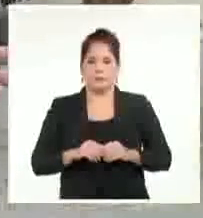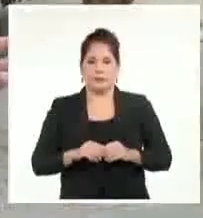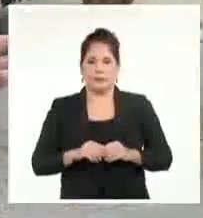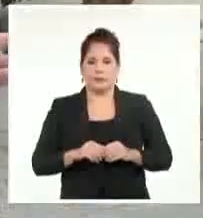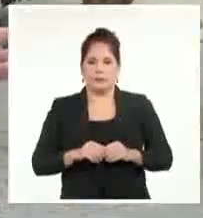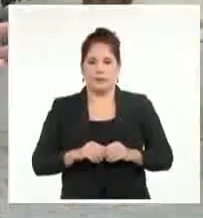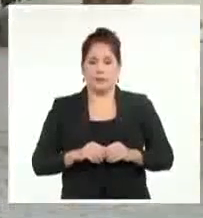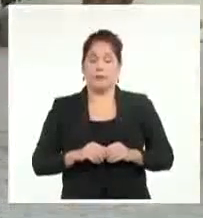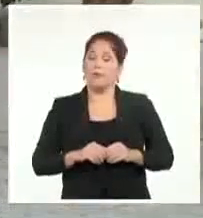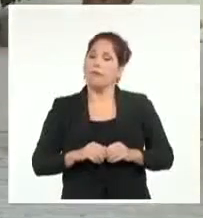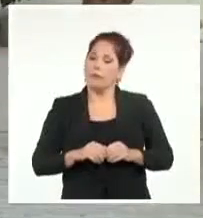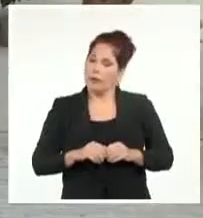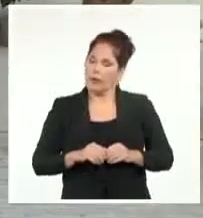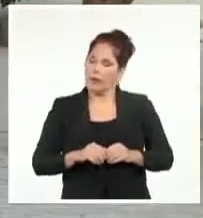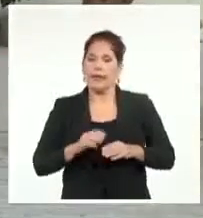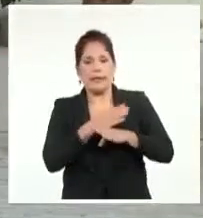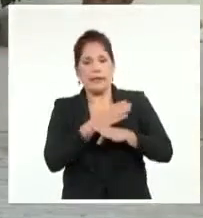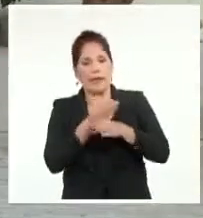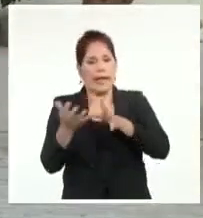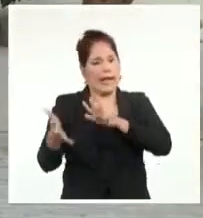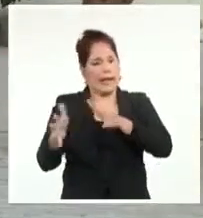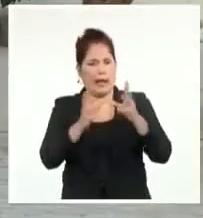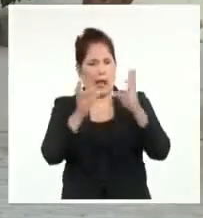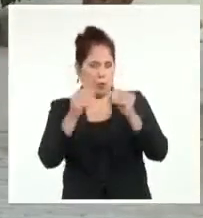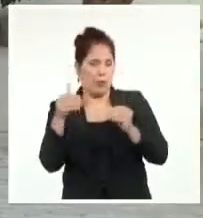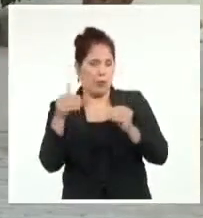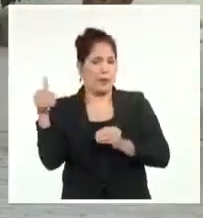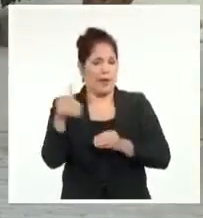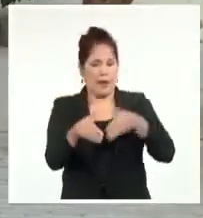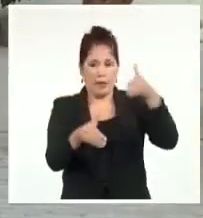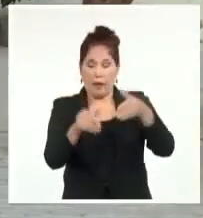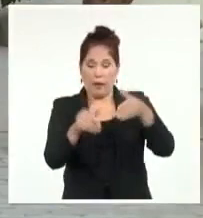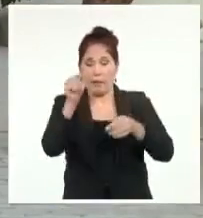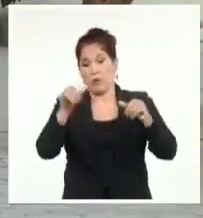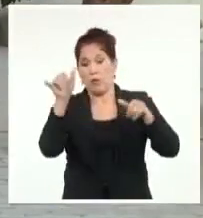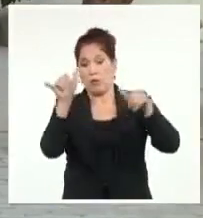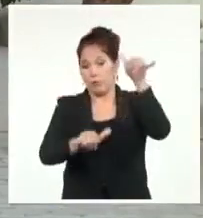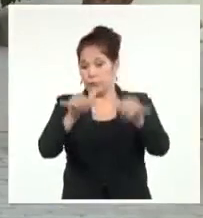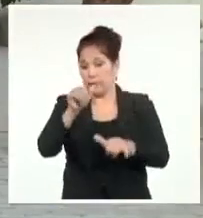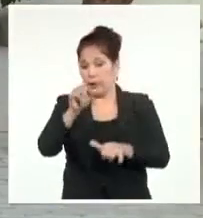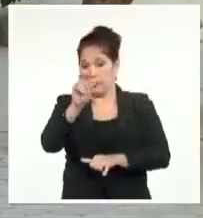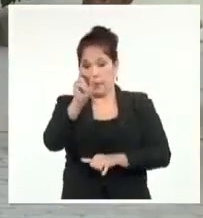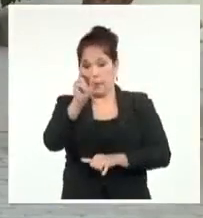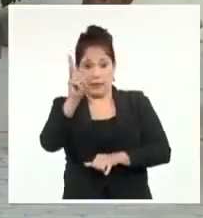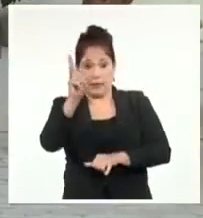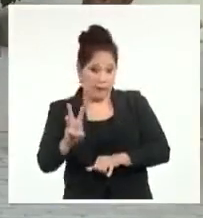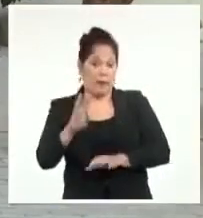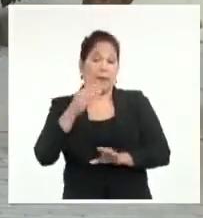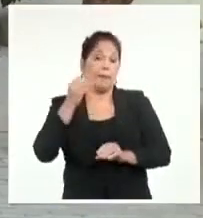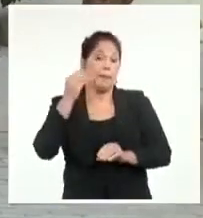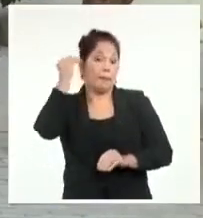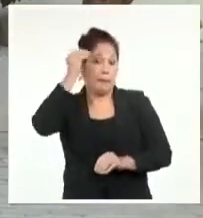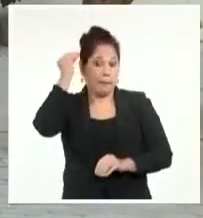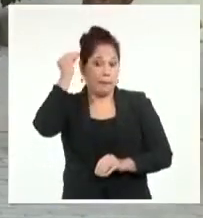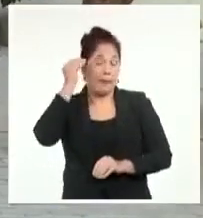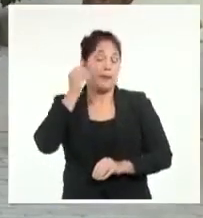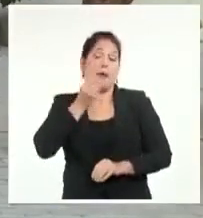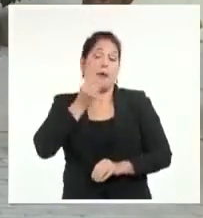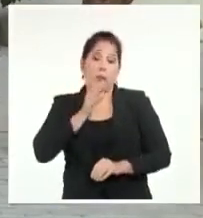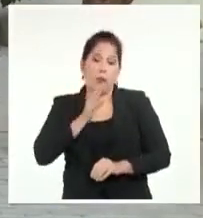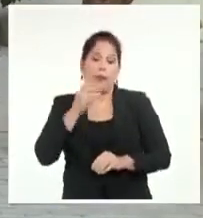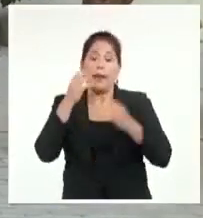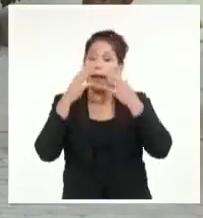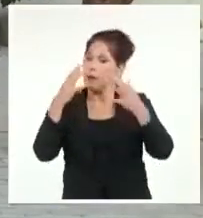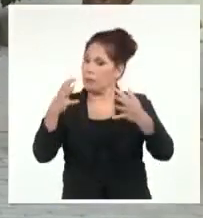Más allá de las diferencias en los estimados en cuanto a la llegada de visitantes internacionales en 2023 a nuestro país, este año supone